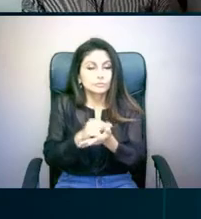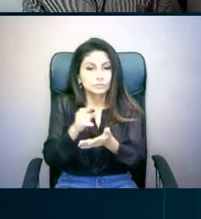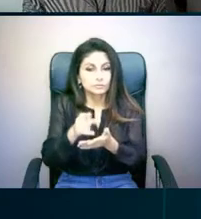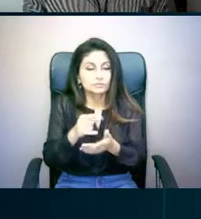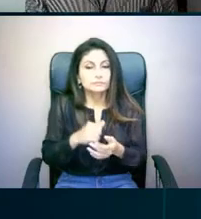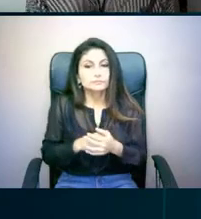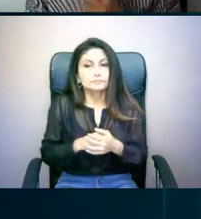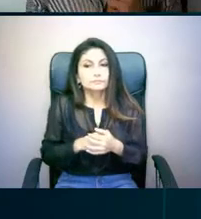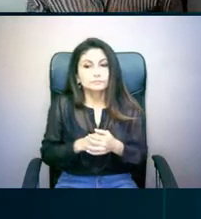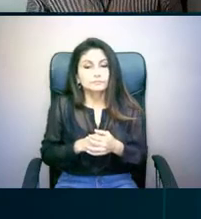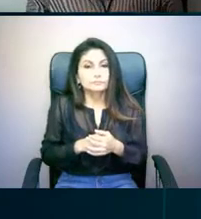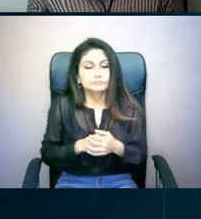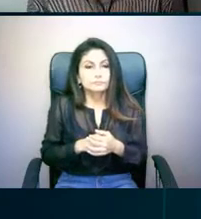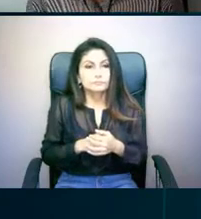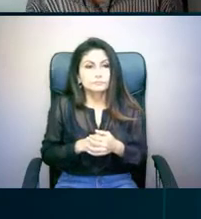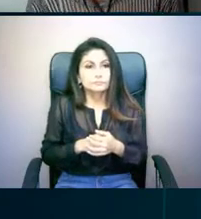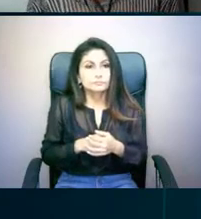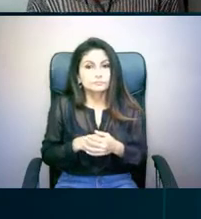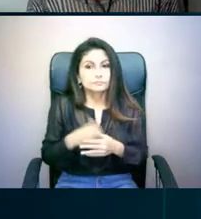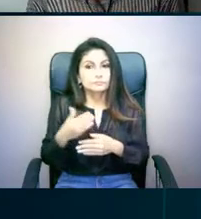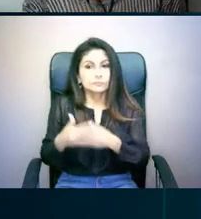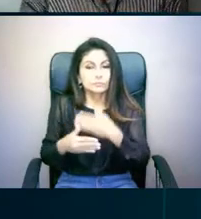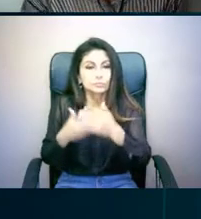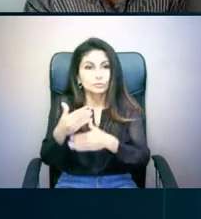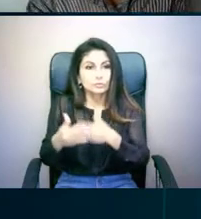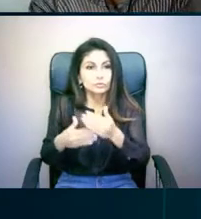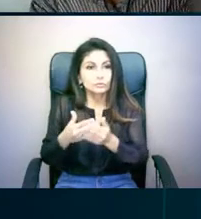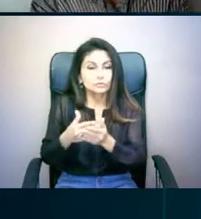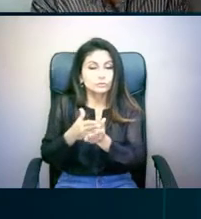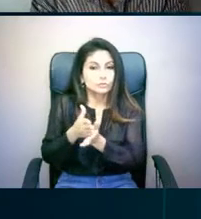obteniendo por el hecho de trabajar en semicontinuo.